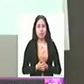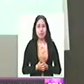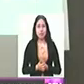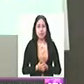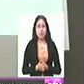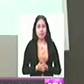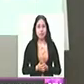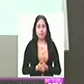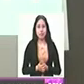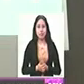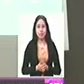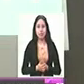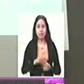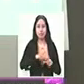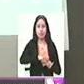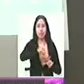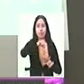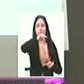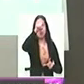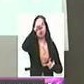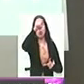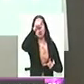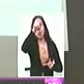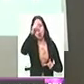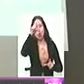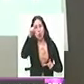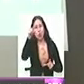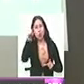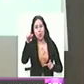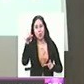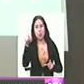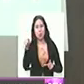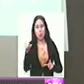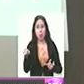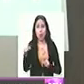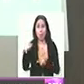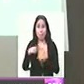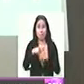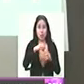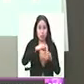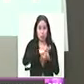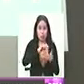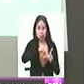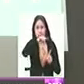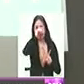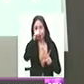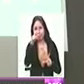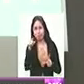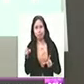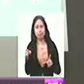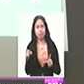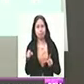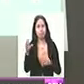la desescalada, es decir, el inicio del descenso de la pandemia en